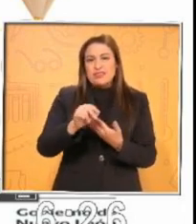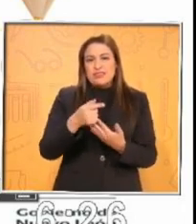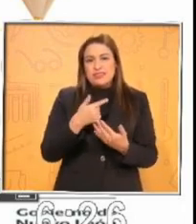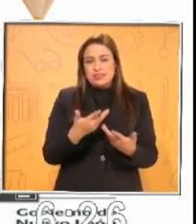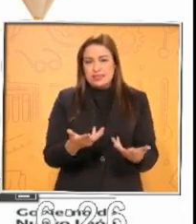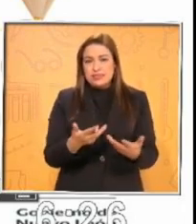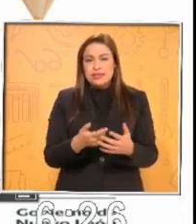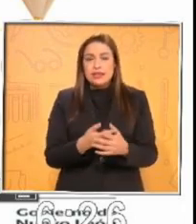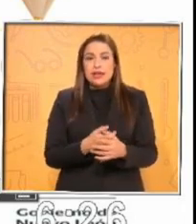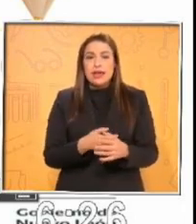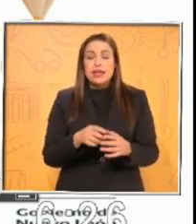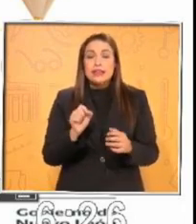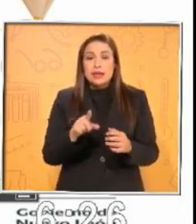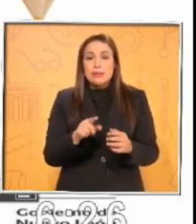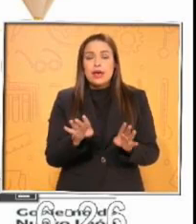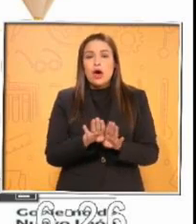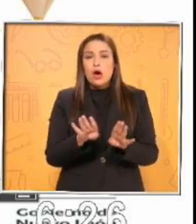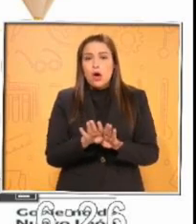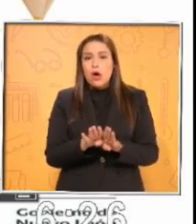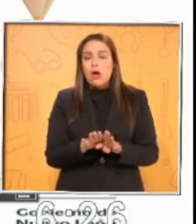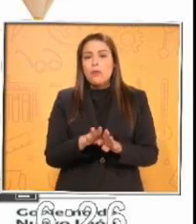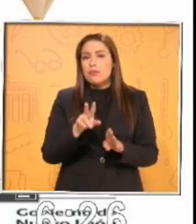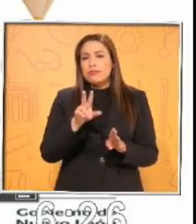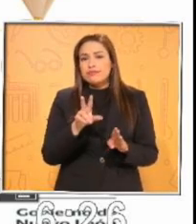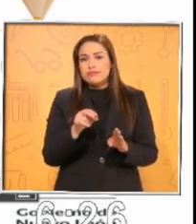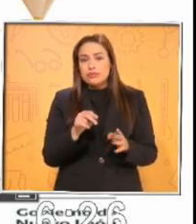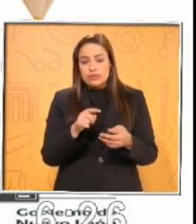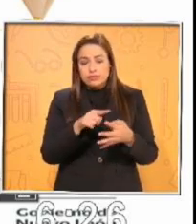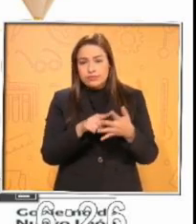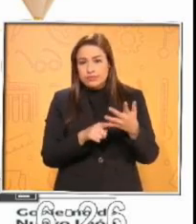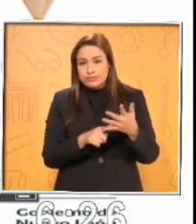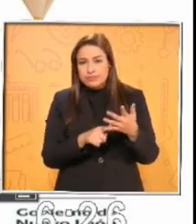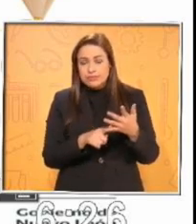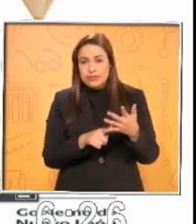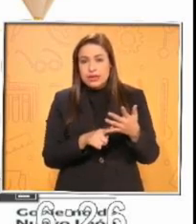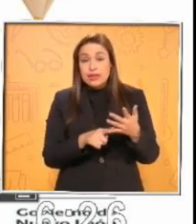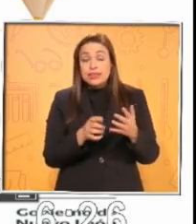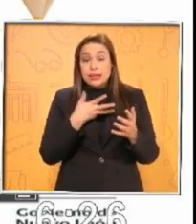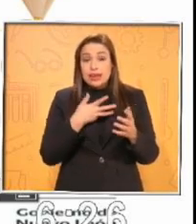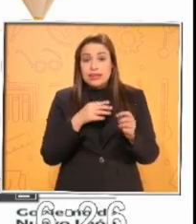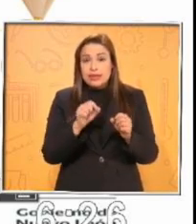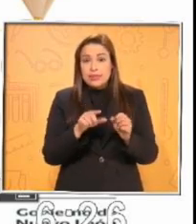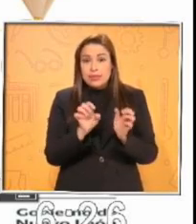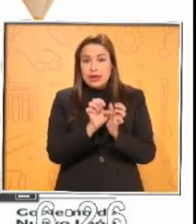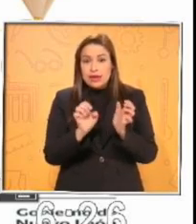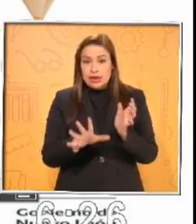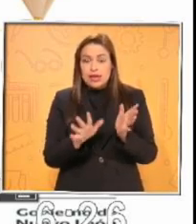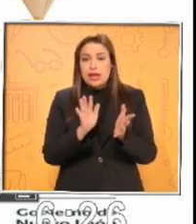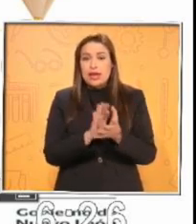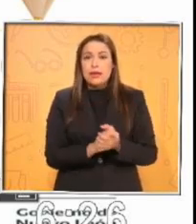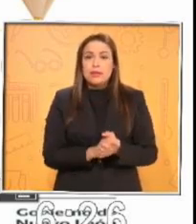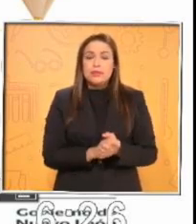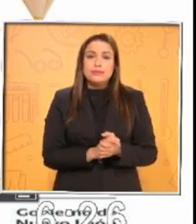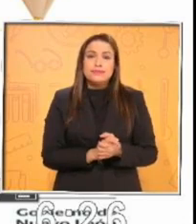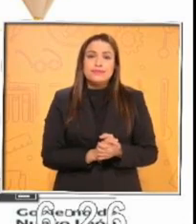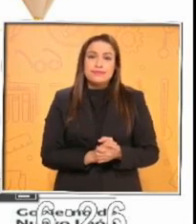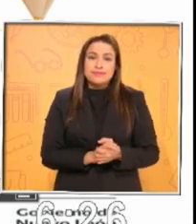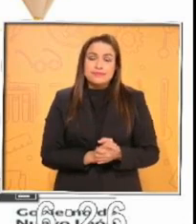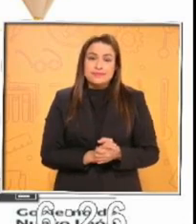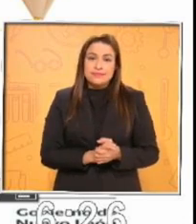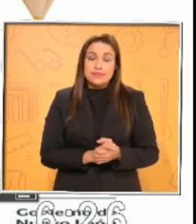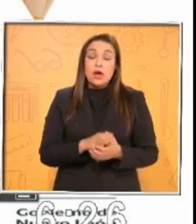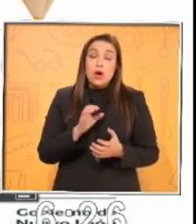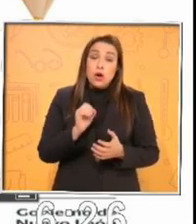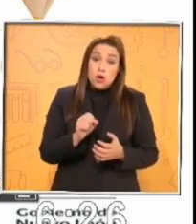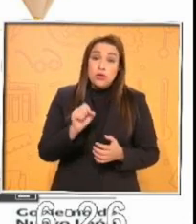de, como sin embargo, no obstante, para incluir ejemplos como el utilizadísimo, por ejemplo,